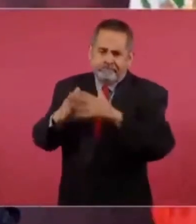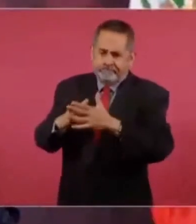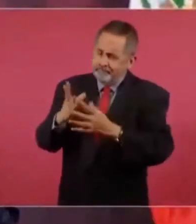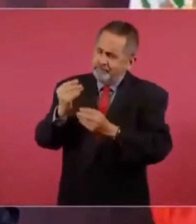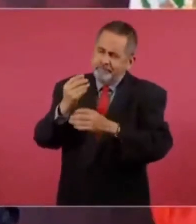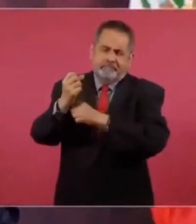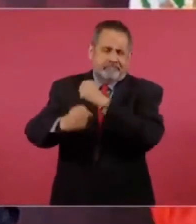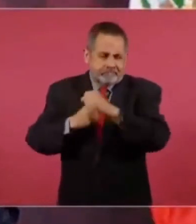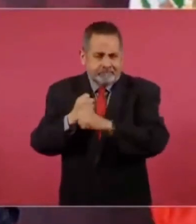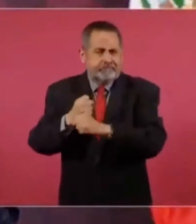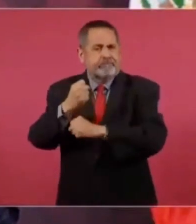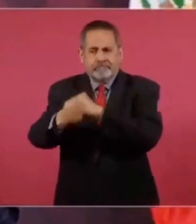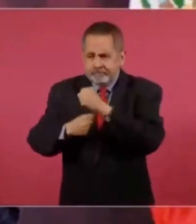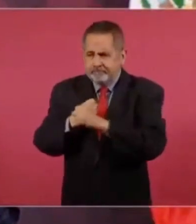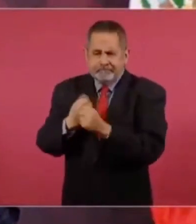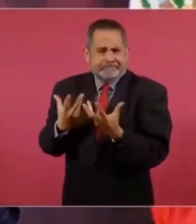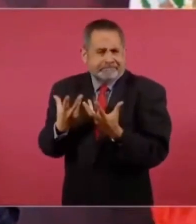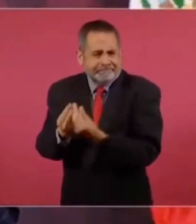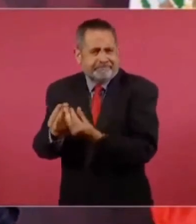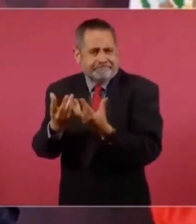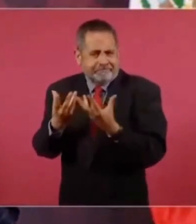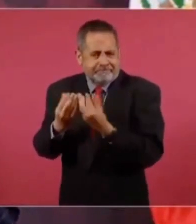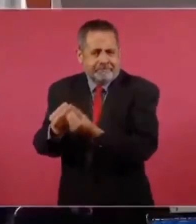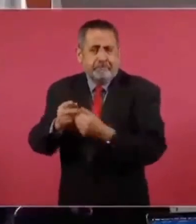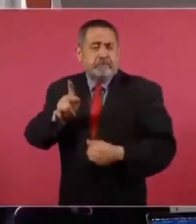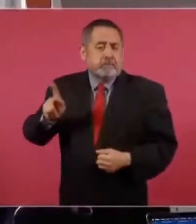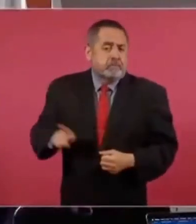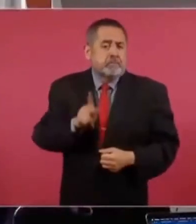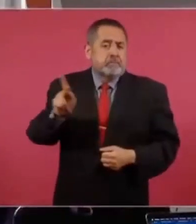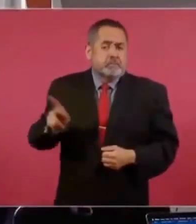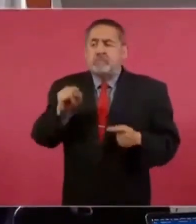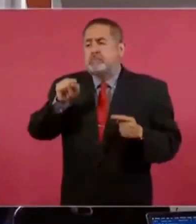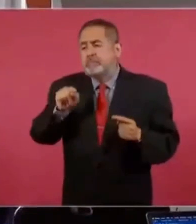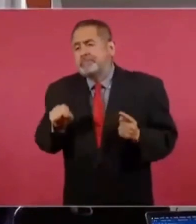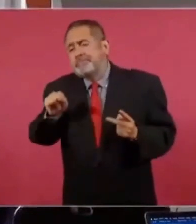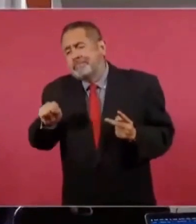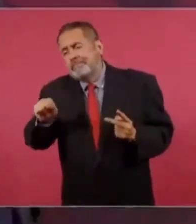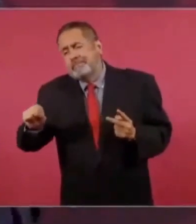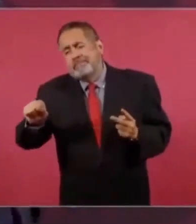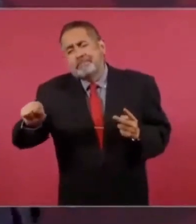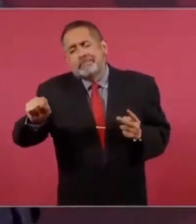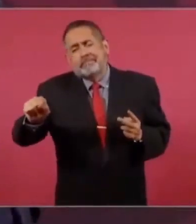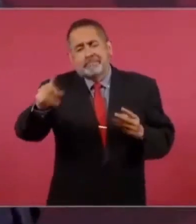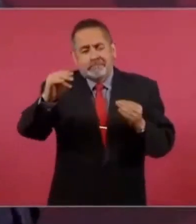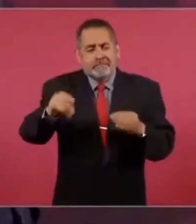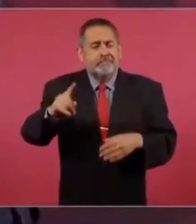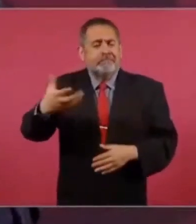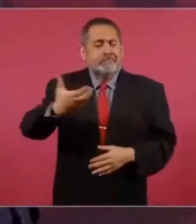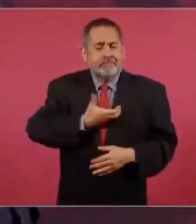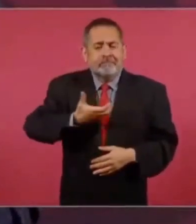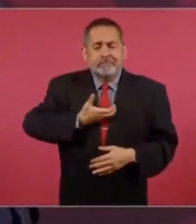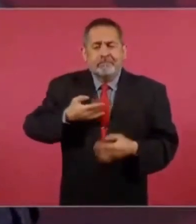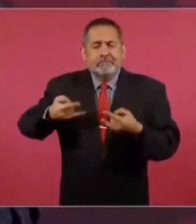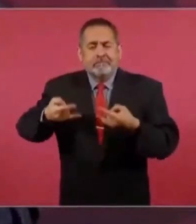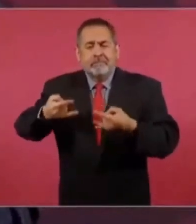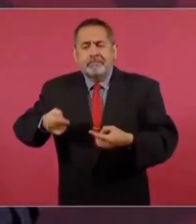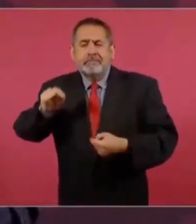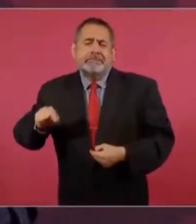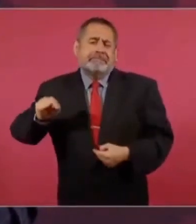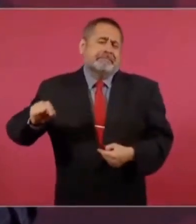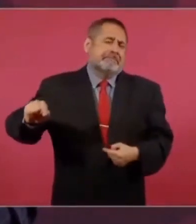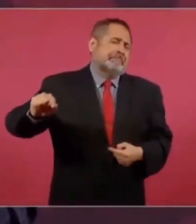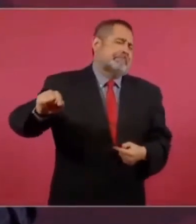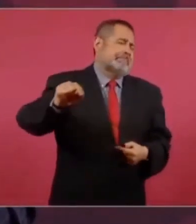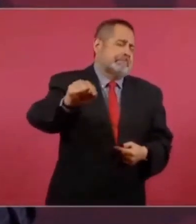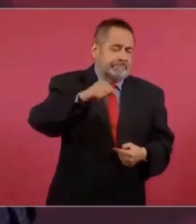años trabajando, pueblo por pueblo, plaza por plaza,